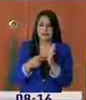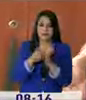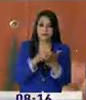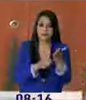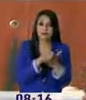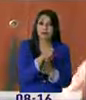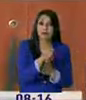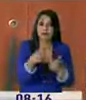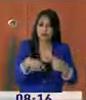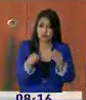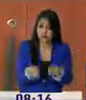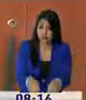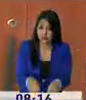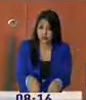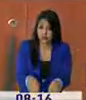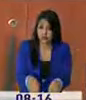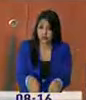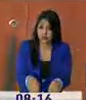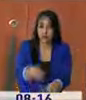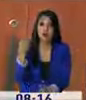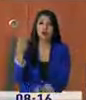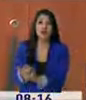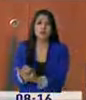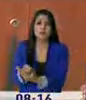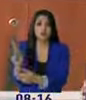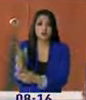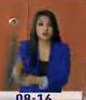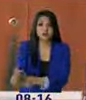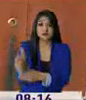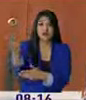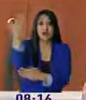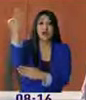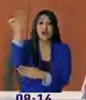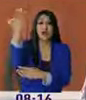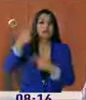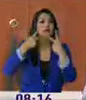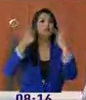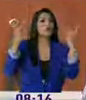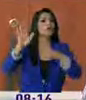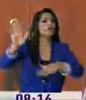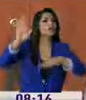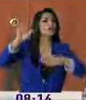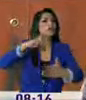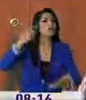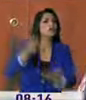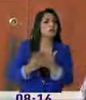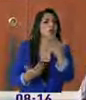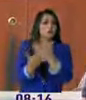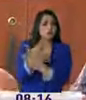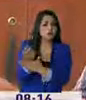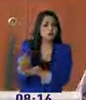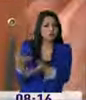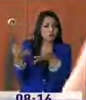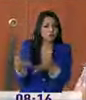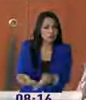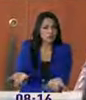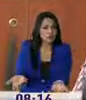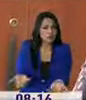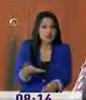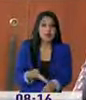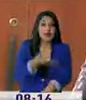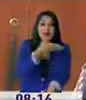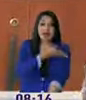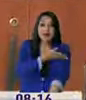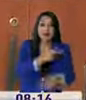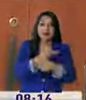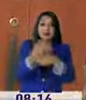una contratación en vez de la compra que públicamente el alcalde dijo que va a hacer. En varios significa que no tuviste como